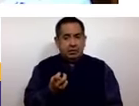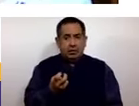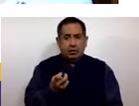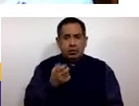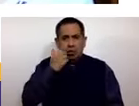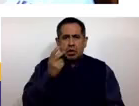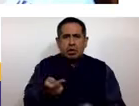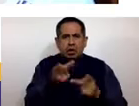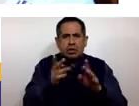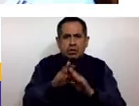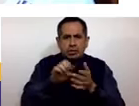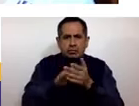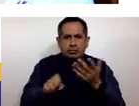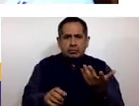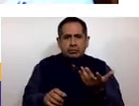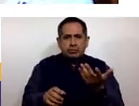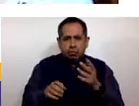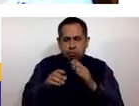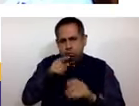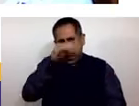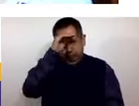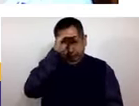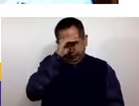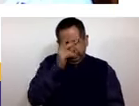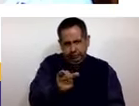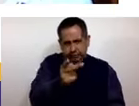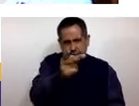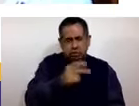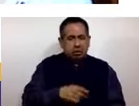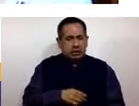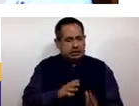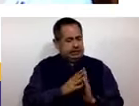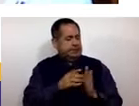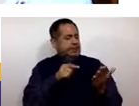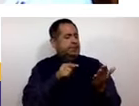ejemplo, ¿consideras que esta figura